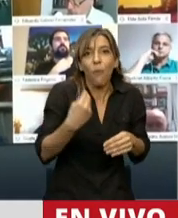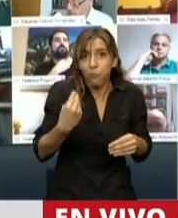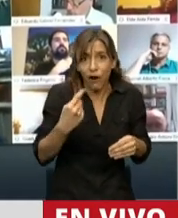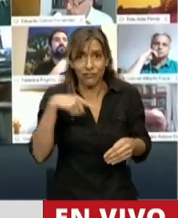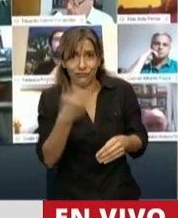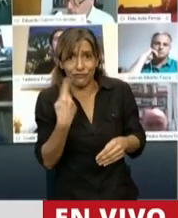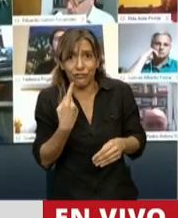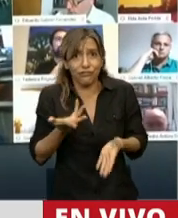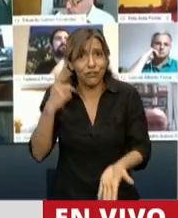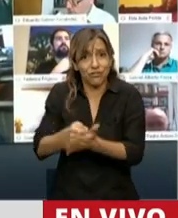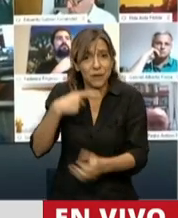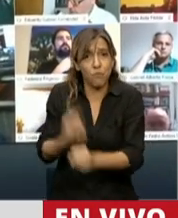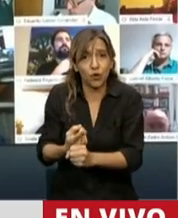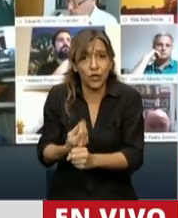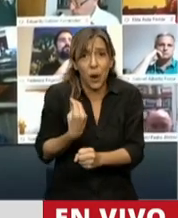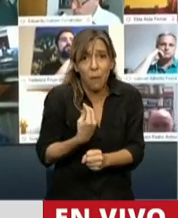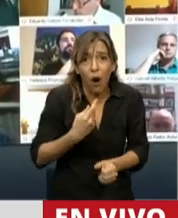por eso el default, si no, no se entiende.